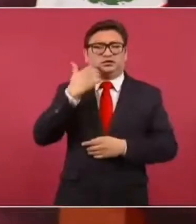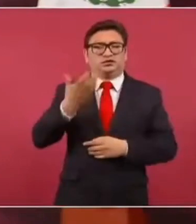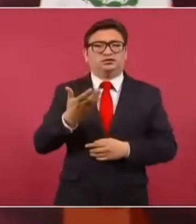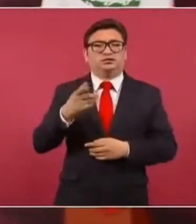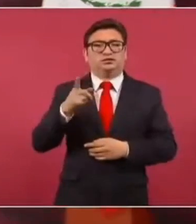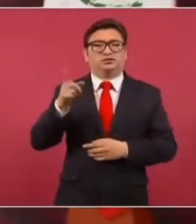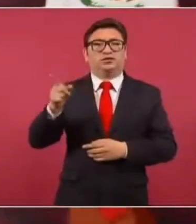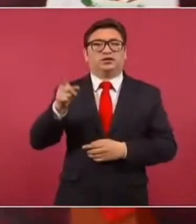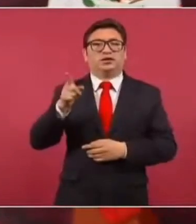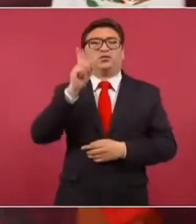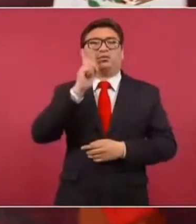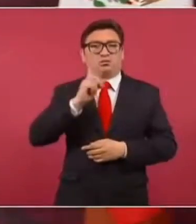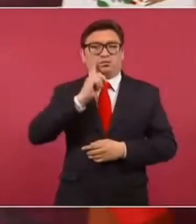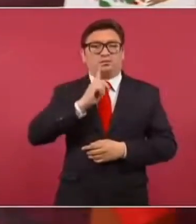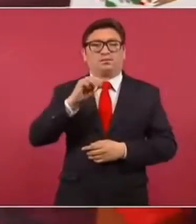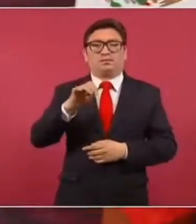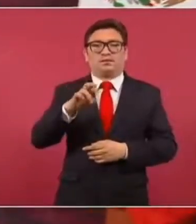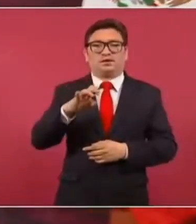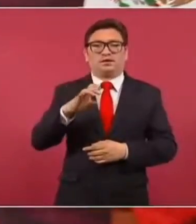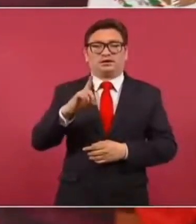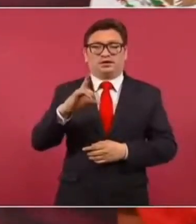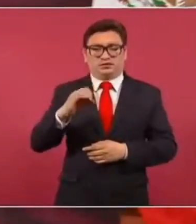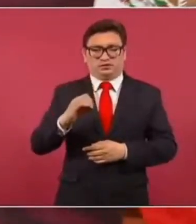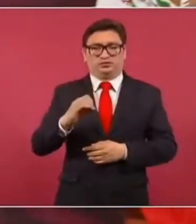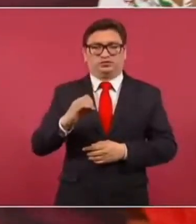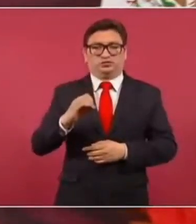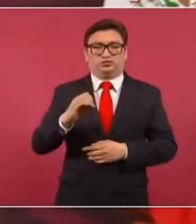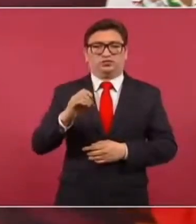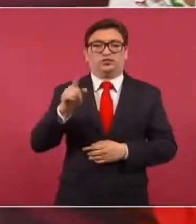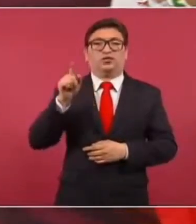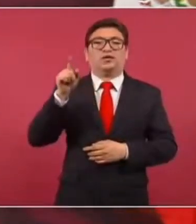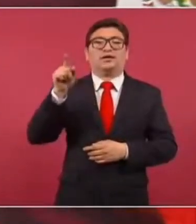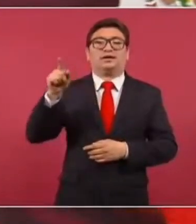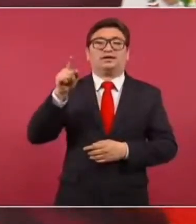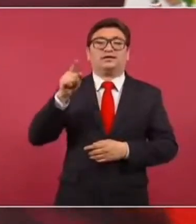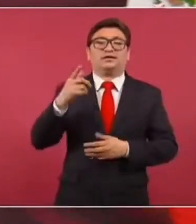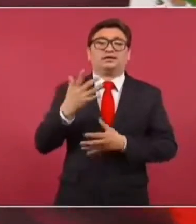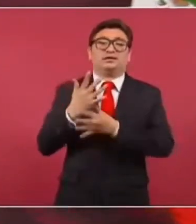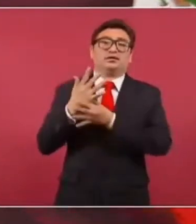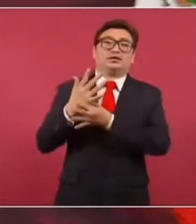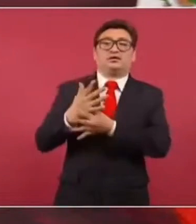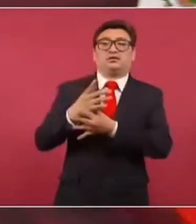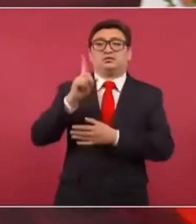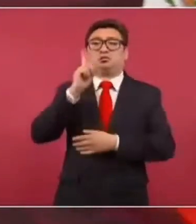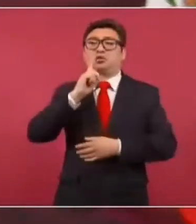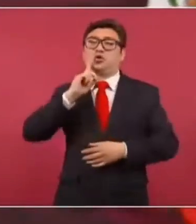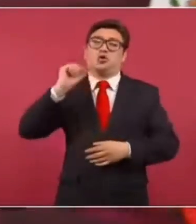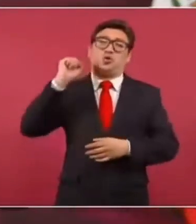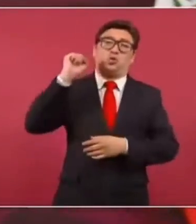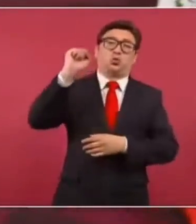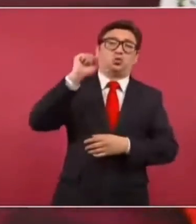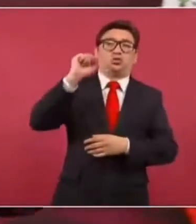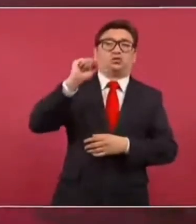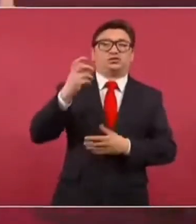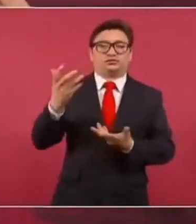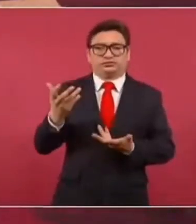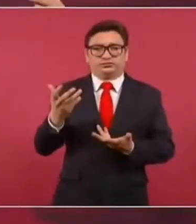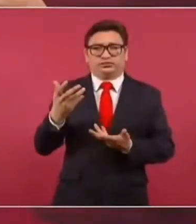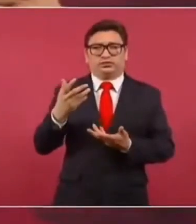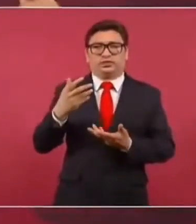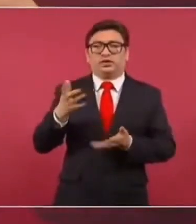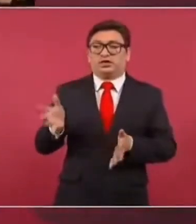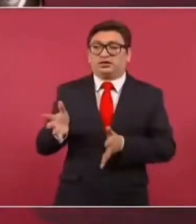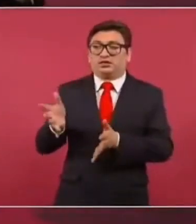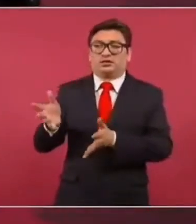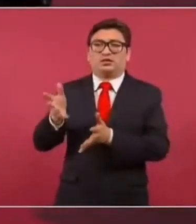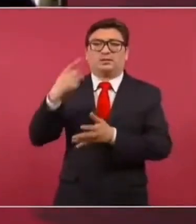La señora Mercado, con la bandera del feminismo, quitándonos a nosotros votos. Le dieron todas